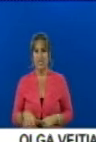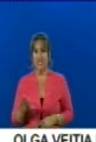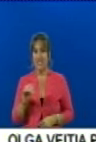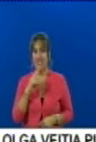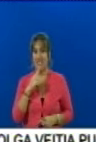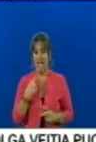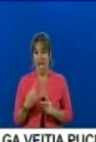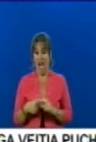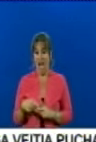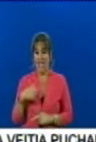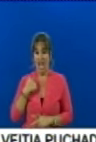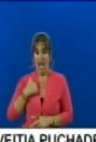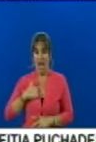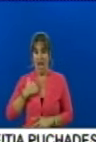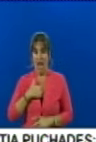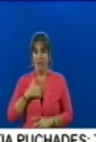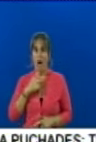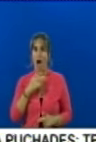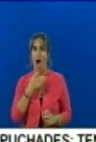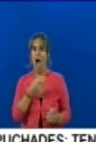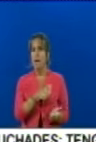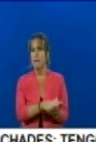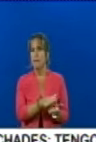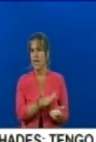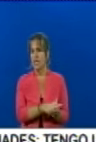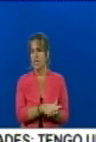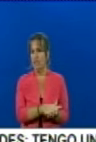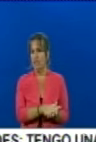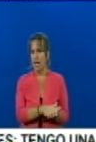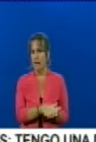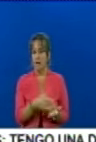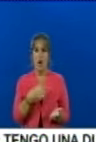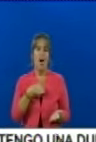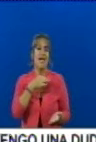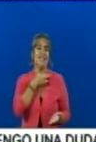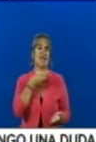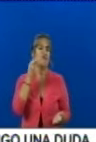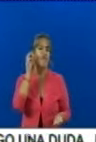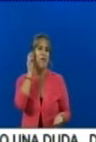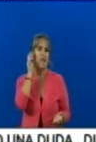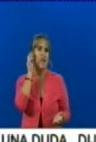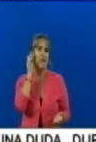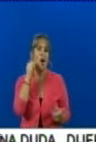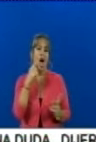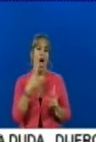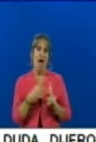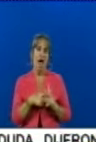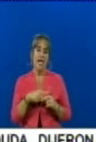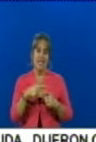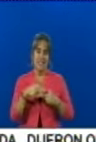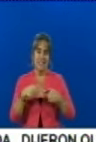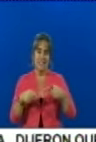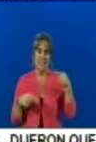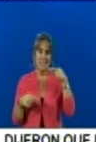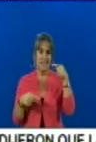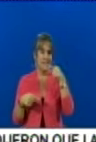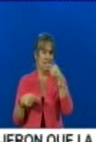los productos de aseo tenemos una deuda del bimestre enero-febrero que tiene que ver con la crema dental,